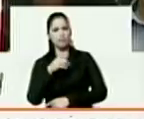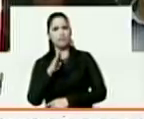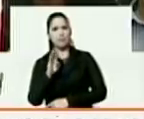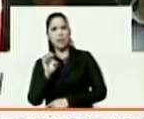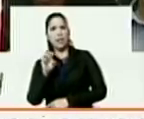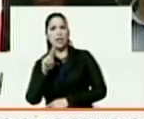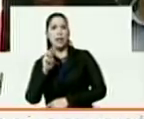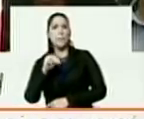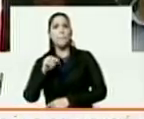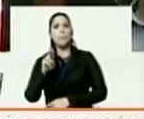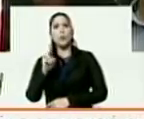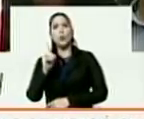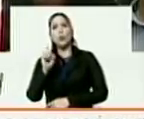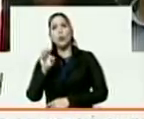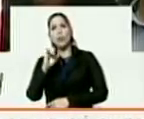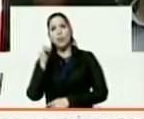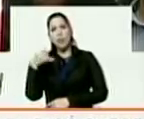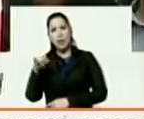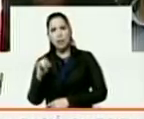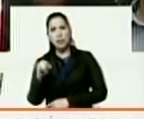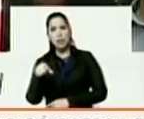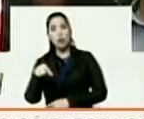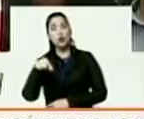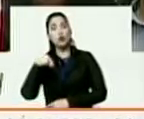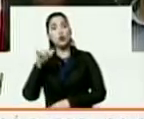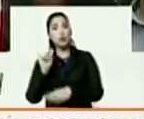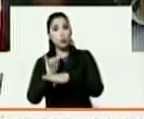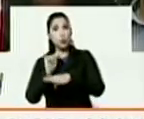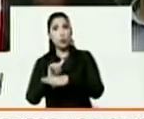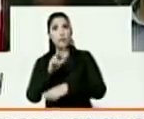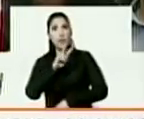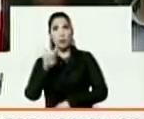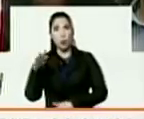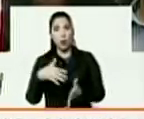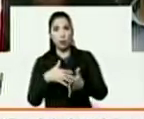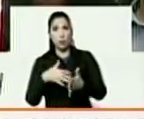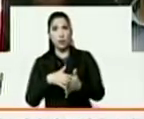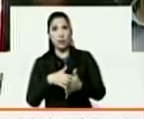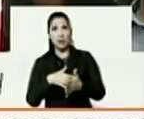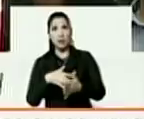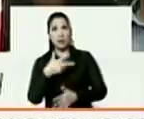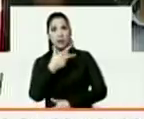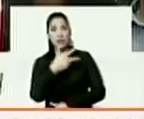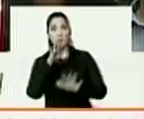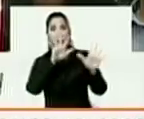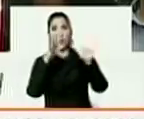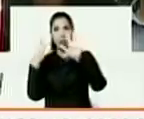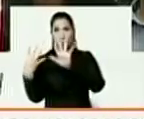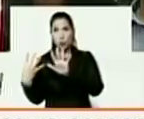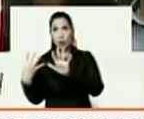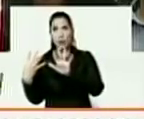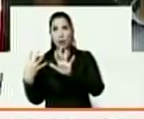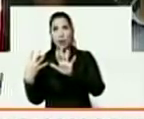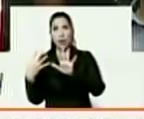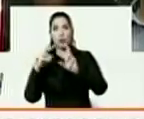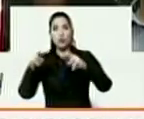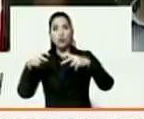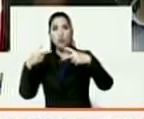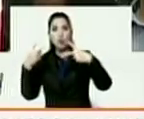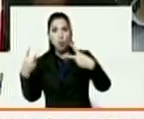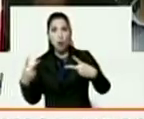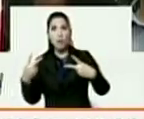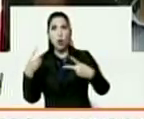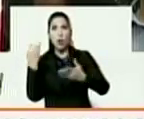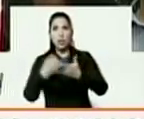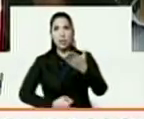sucre ya 24.000 319 nuevos inscritos 24.000 ya